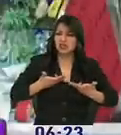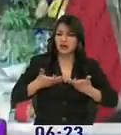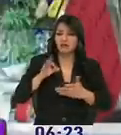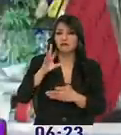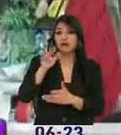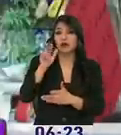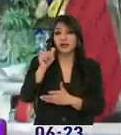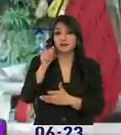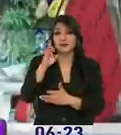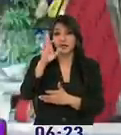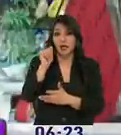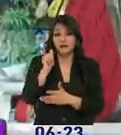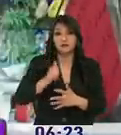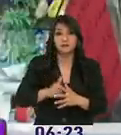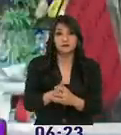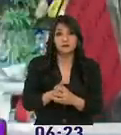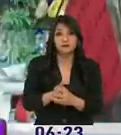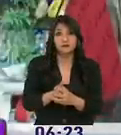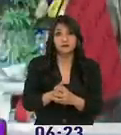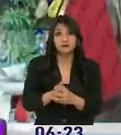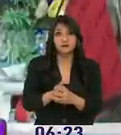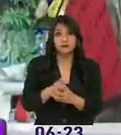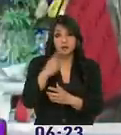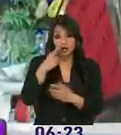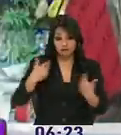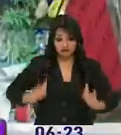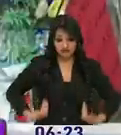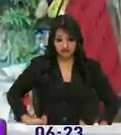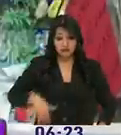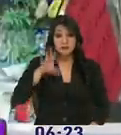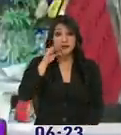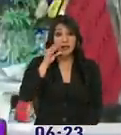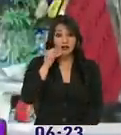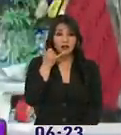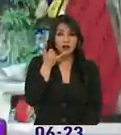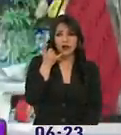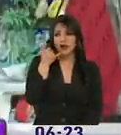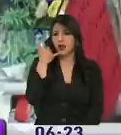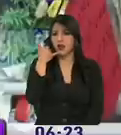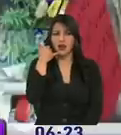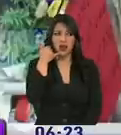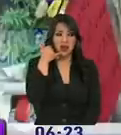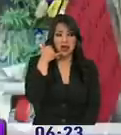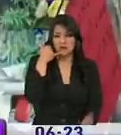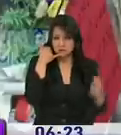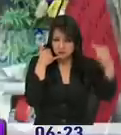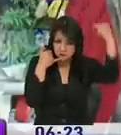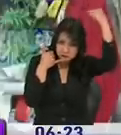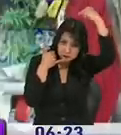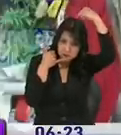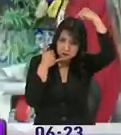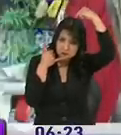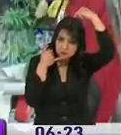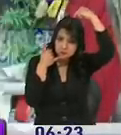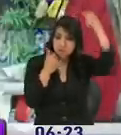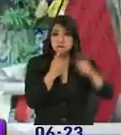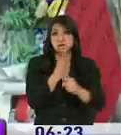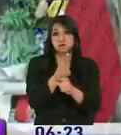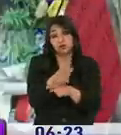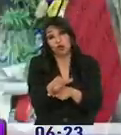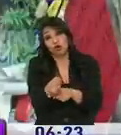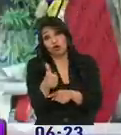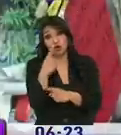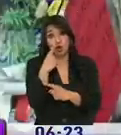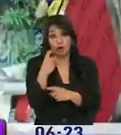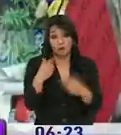Floresta. Una vez allí, el sujeto de negro manipula su celular simulando ser un cliente. Es entonces cuando el hombre de rojo